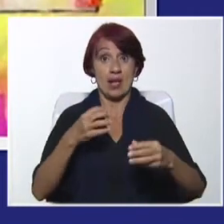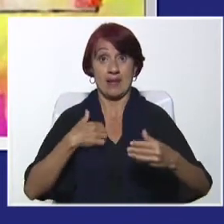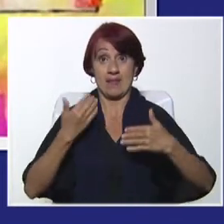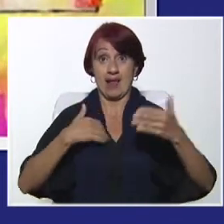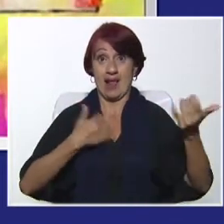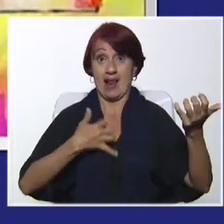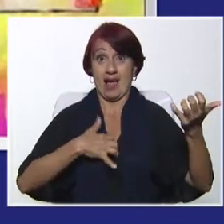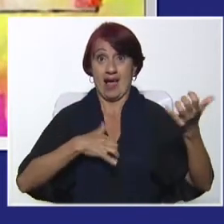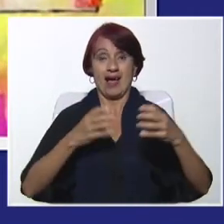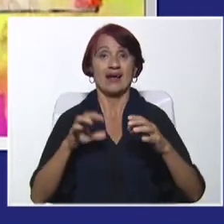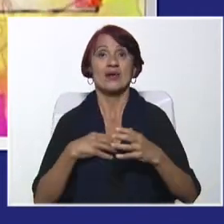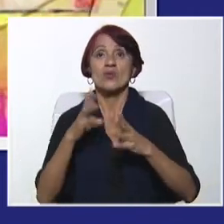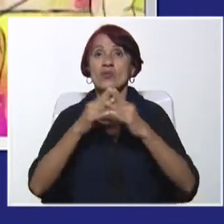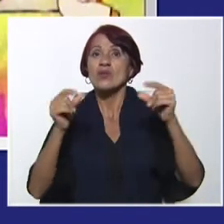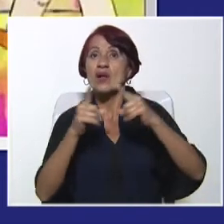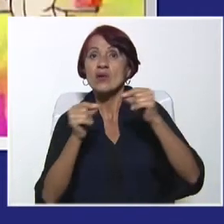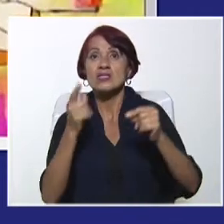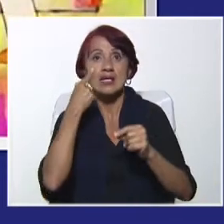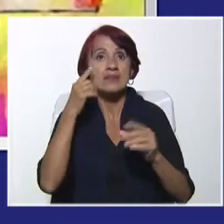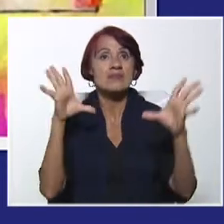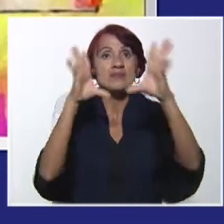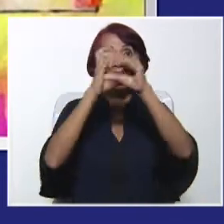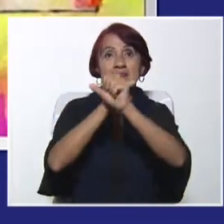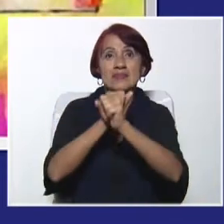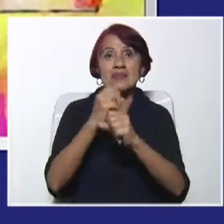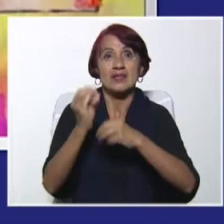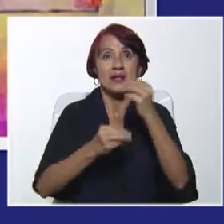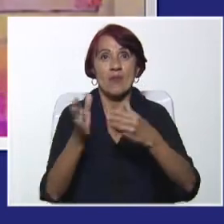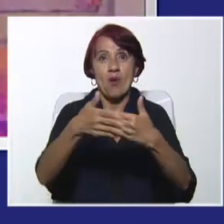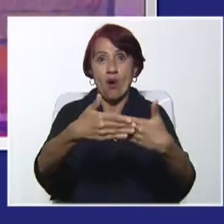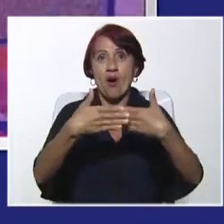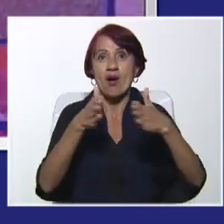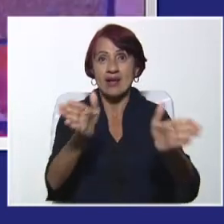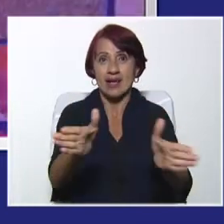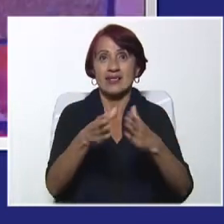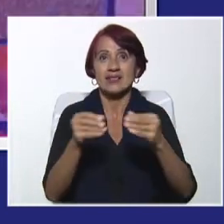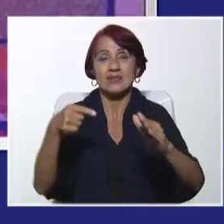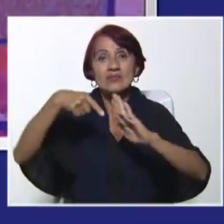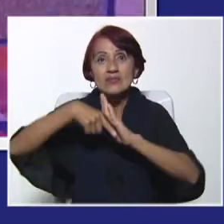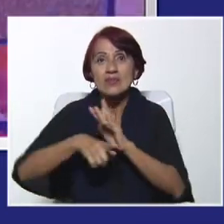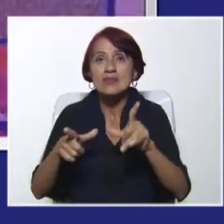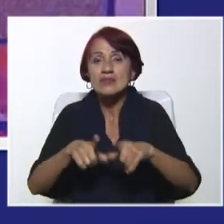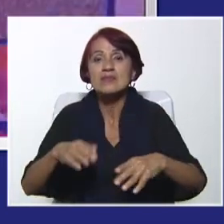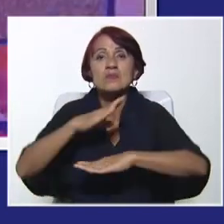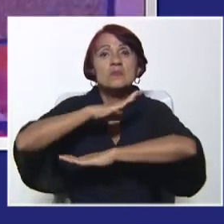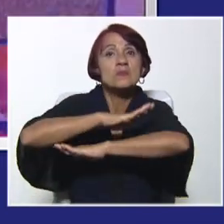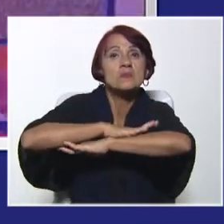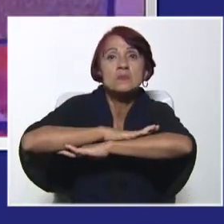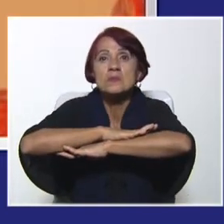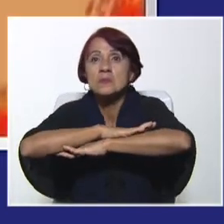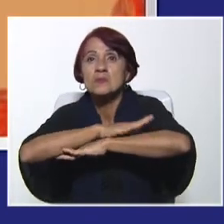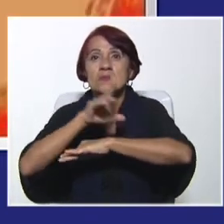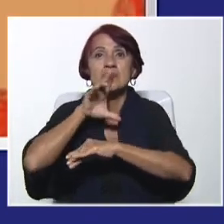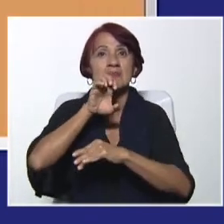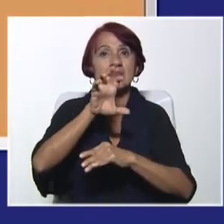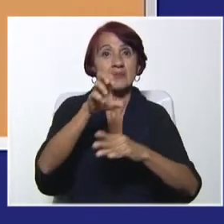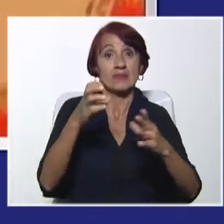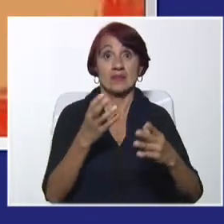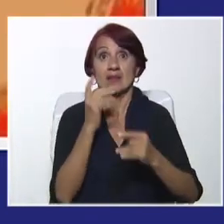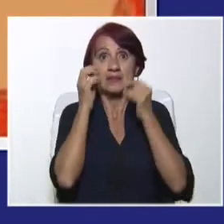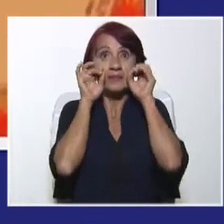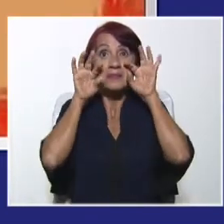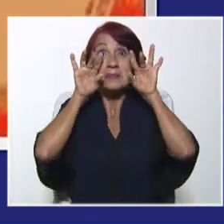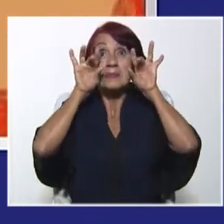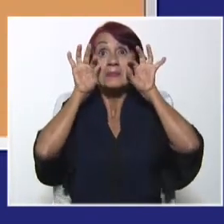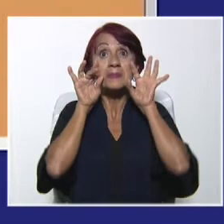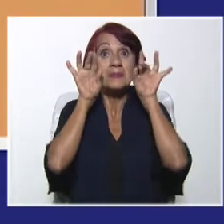perra centinela pase la noche de la puerta a los balcones con sus ladridos y sus ojos de